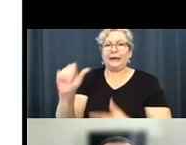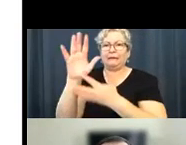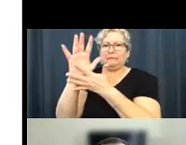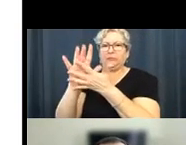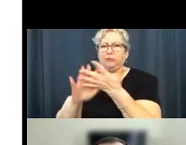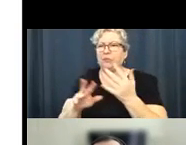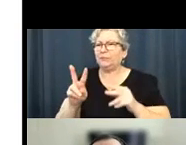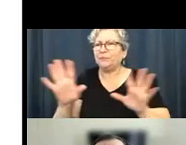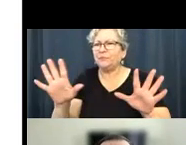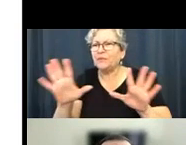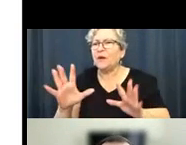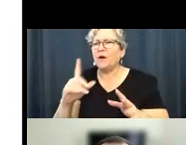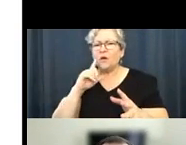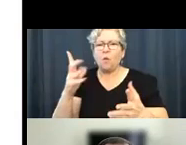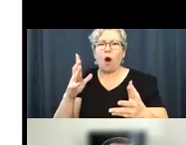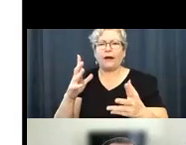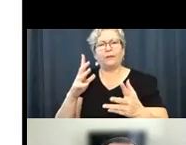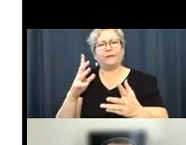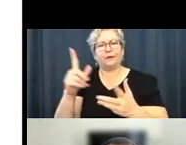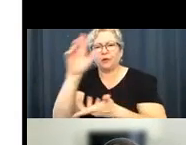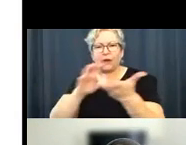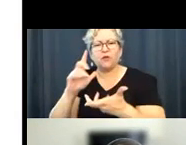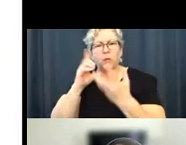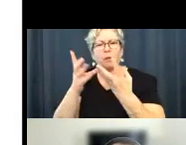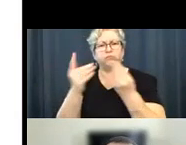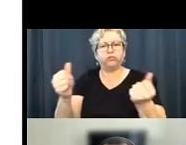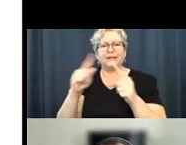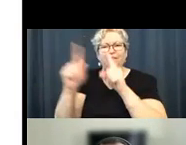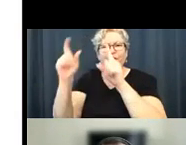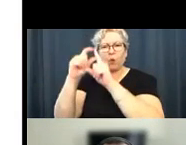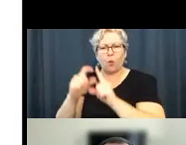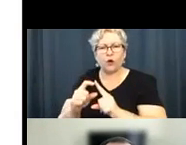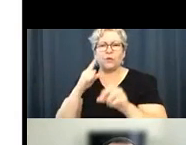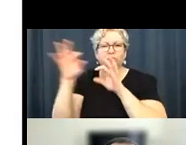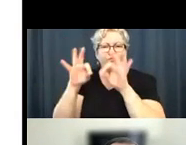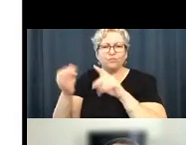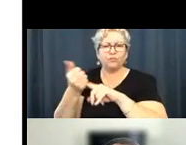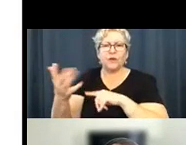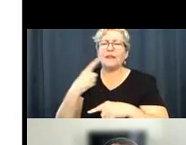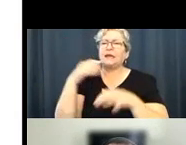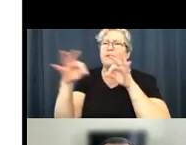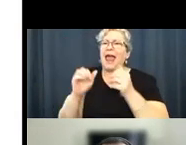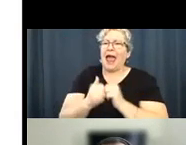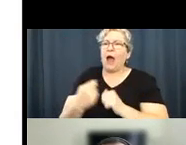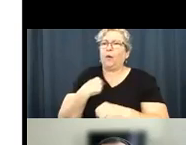accesibilidad, vamos a hablar sobre la ADA y eso lo vamos a definir un poco más adelante. Y entonces